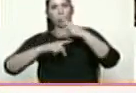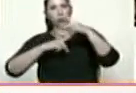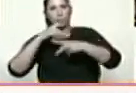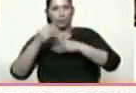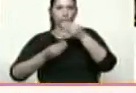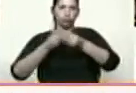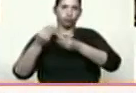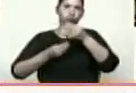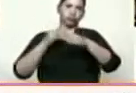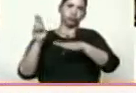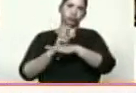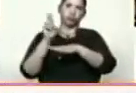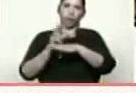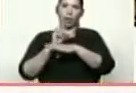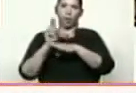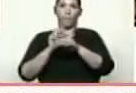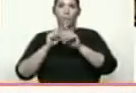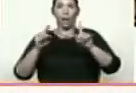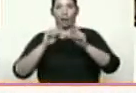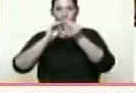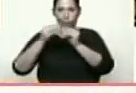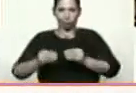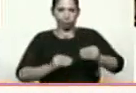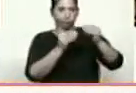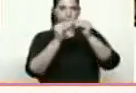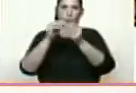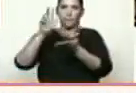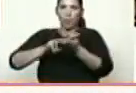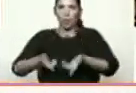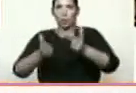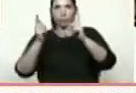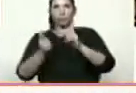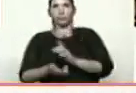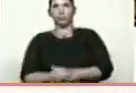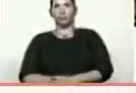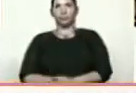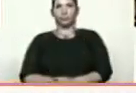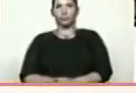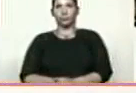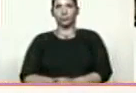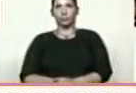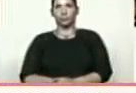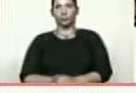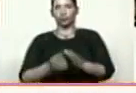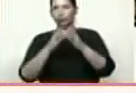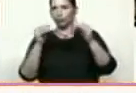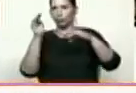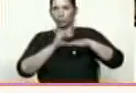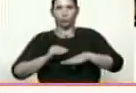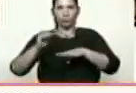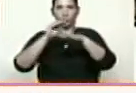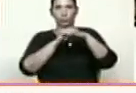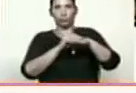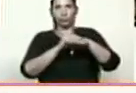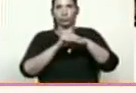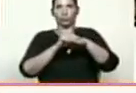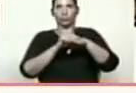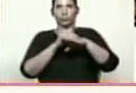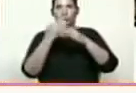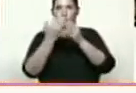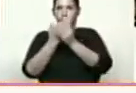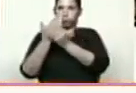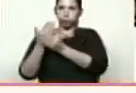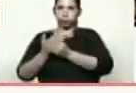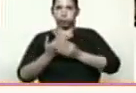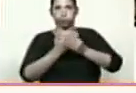su elaboración y su aprobación. Aquí hubo todas las consultas, todas. Los que